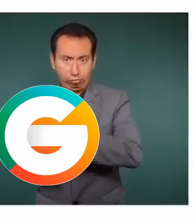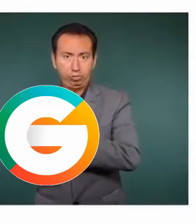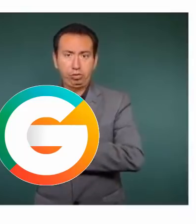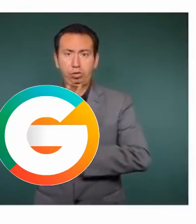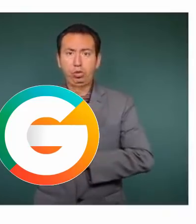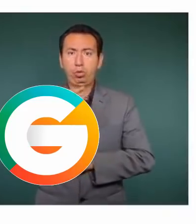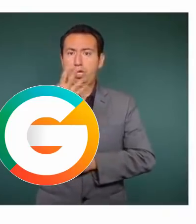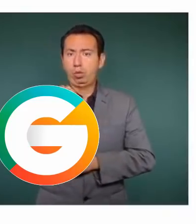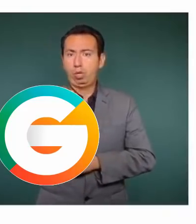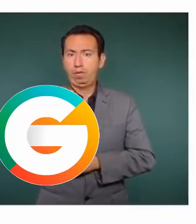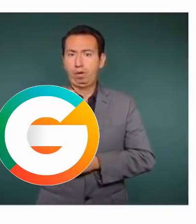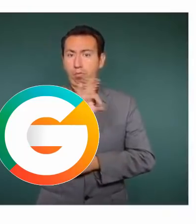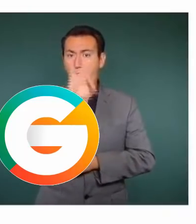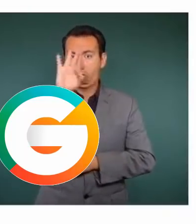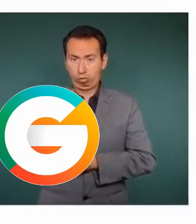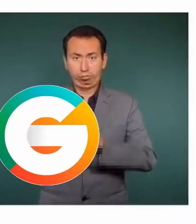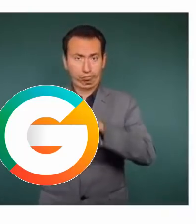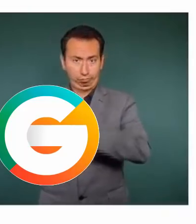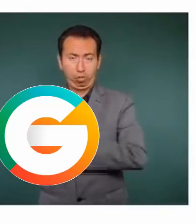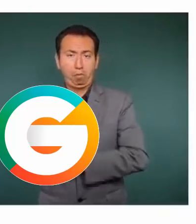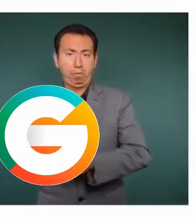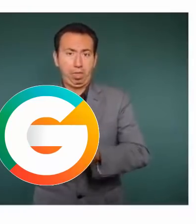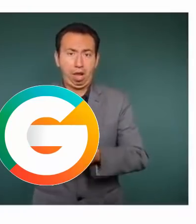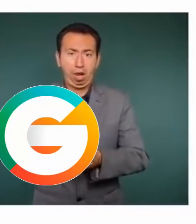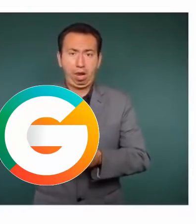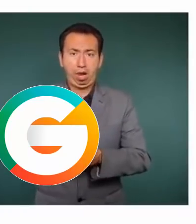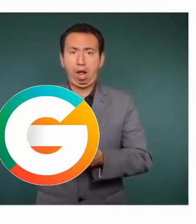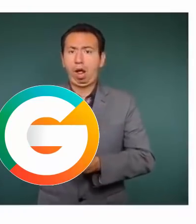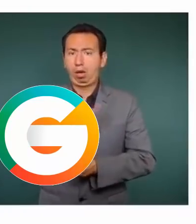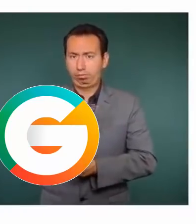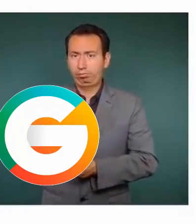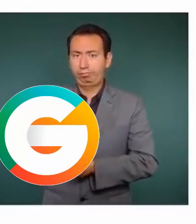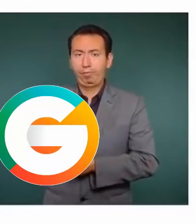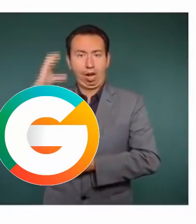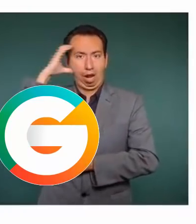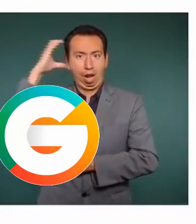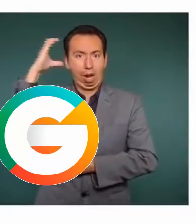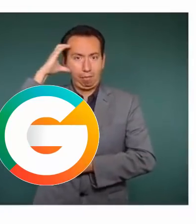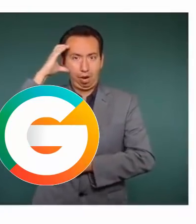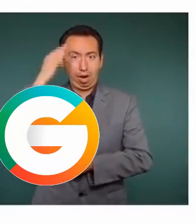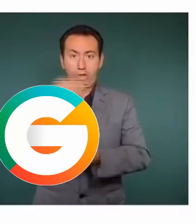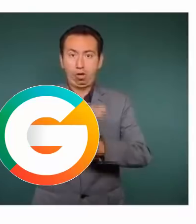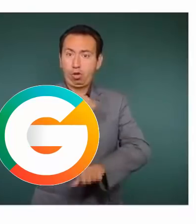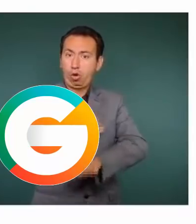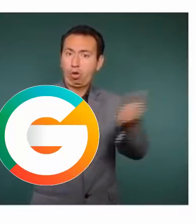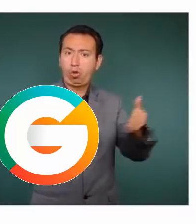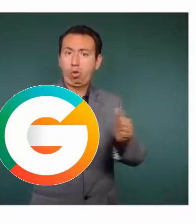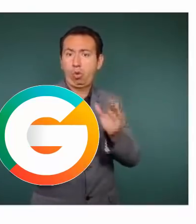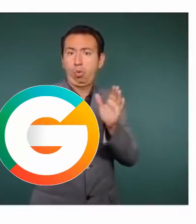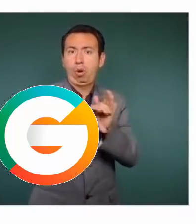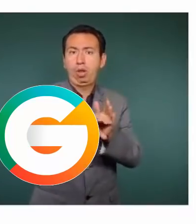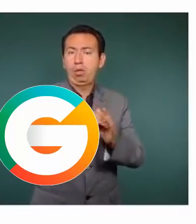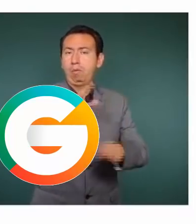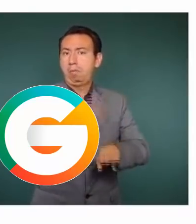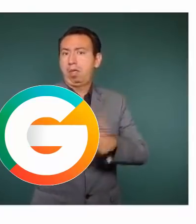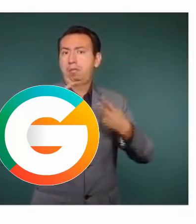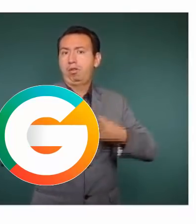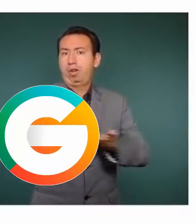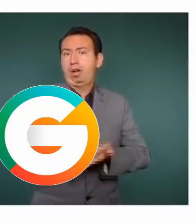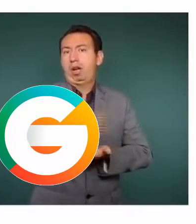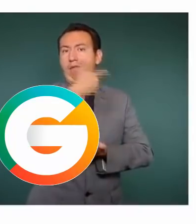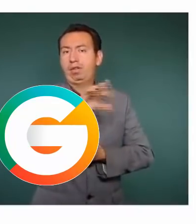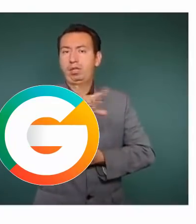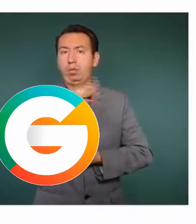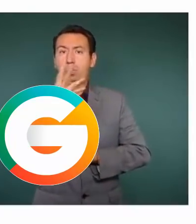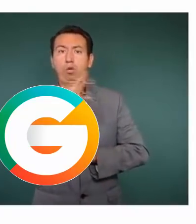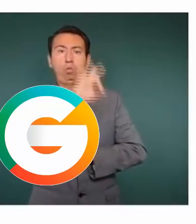el 59% de las camas y en terapia intensiva el 77%. Adicional